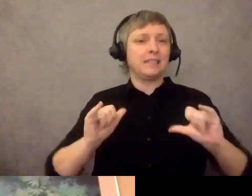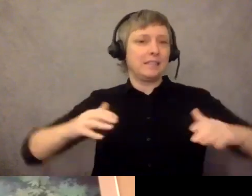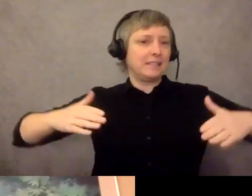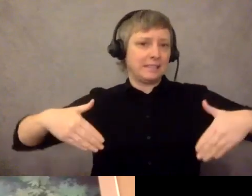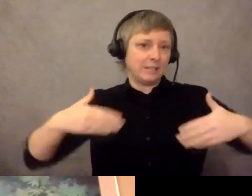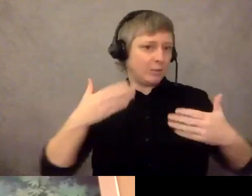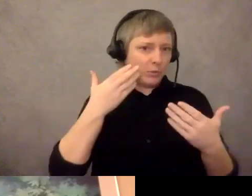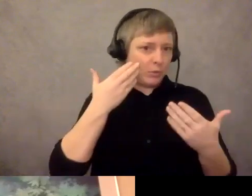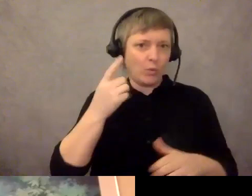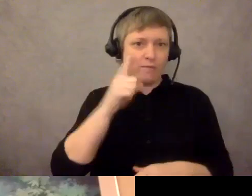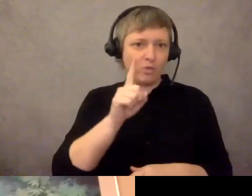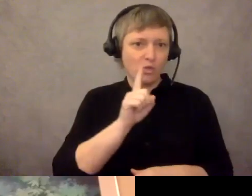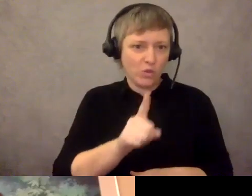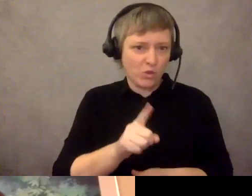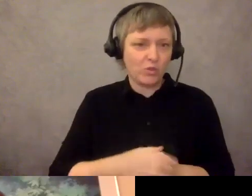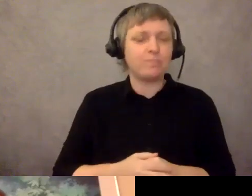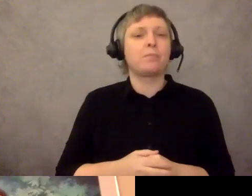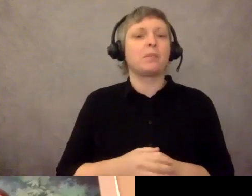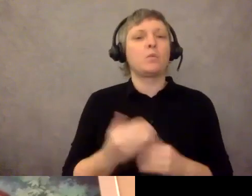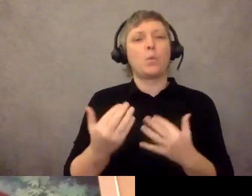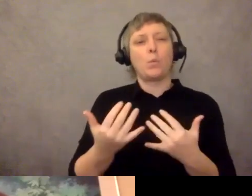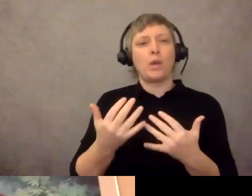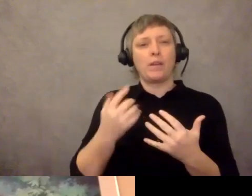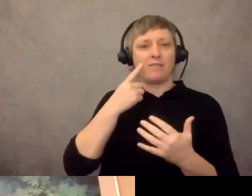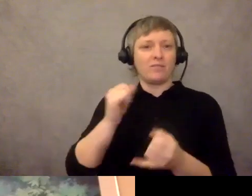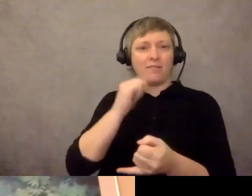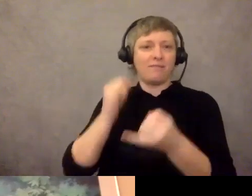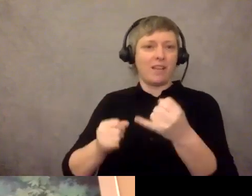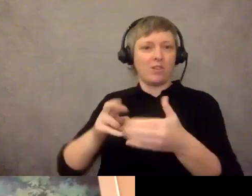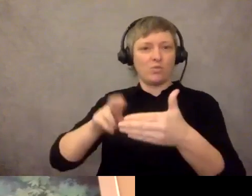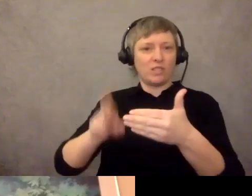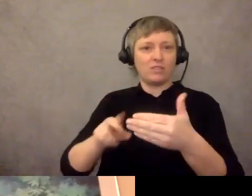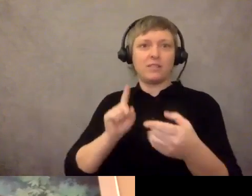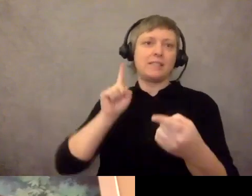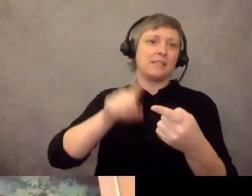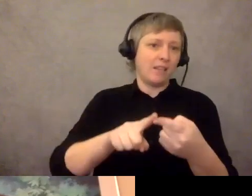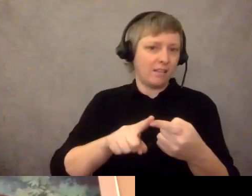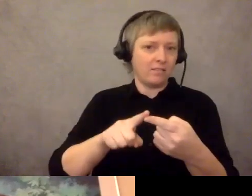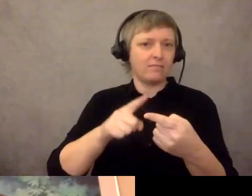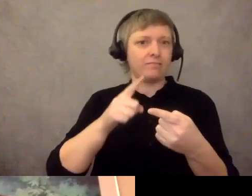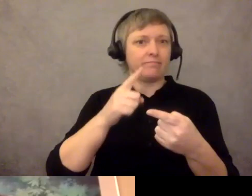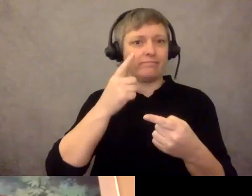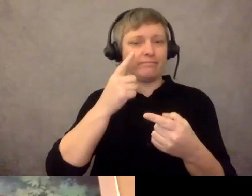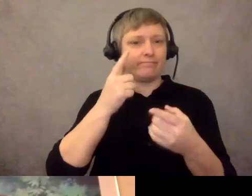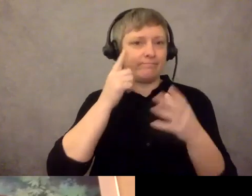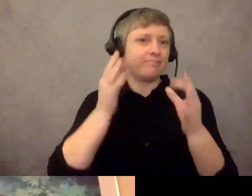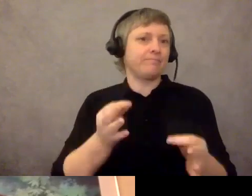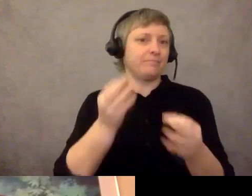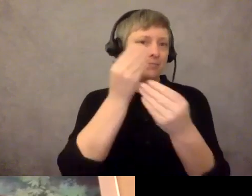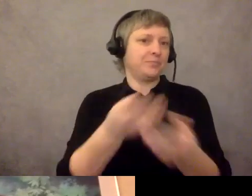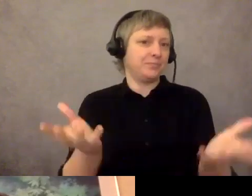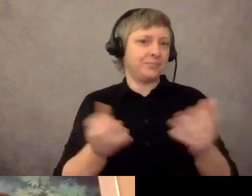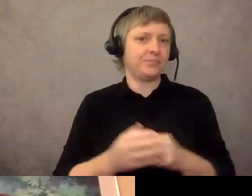resultados antes de poder hacer una declaración definitiva. Pero esto me da una oportunidad para agradecer